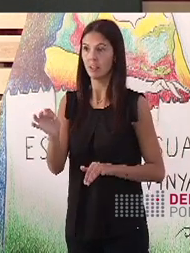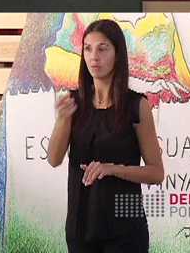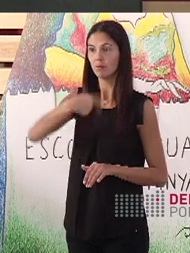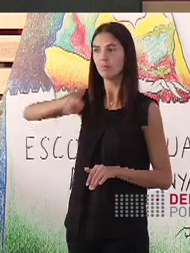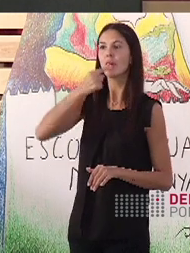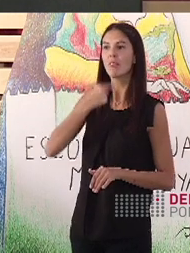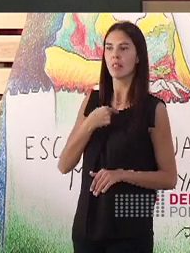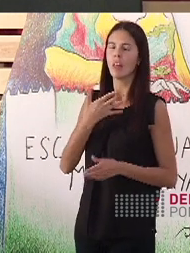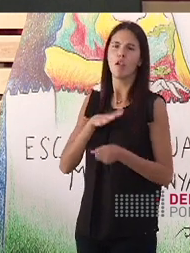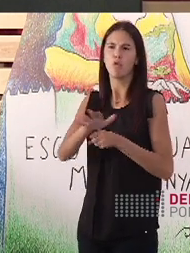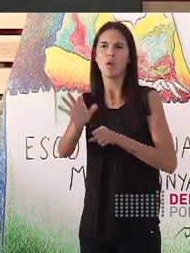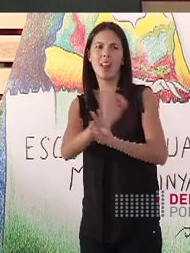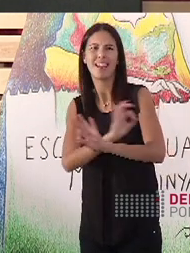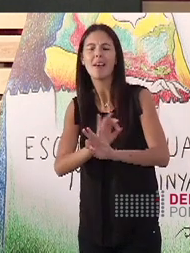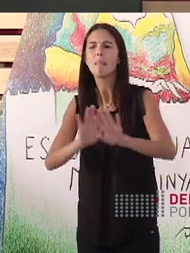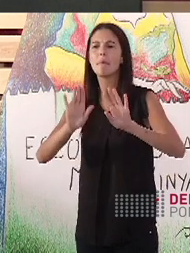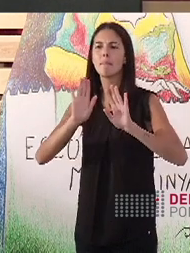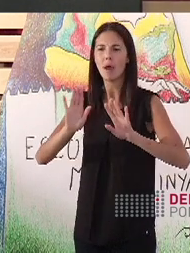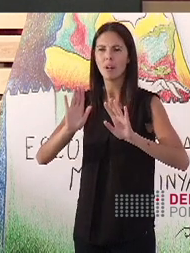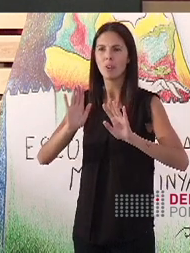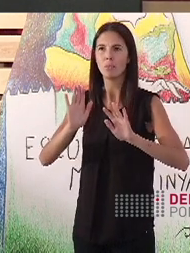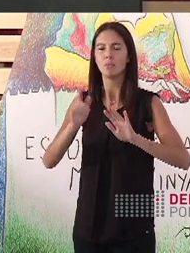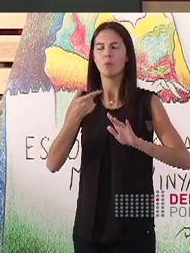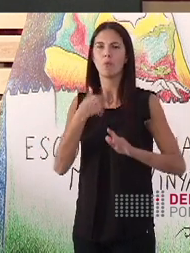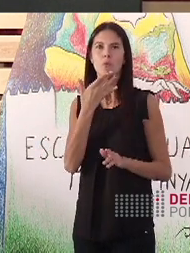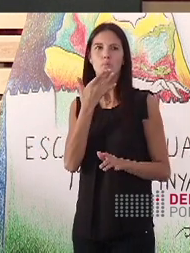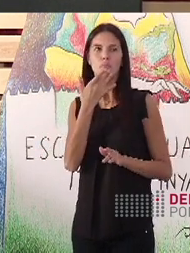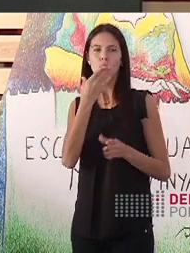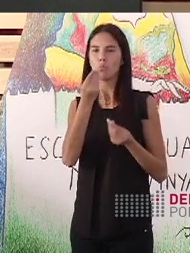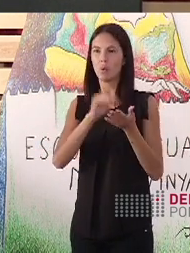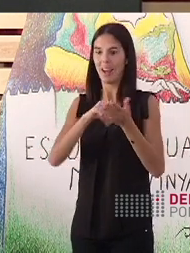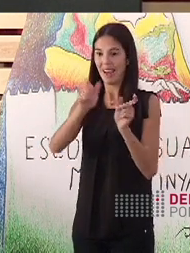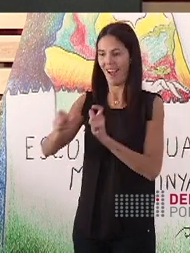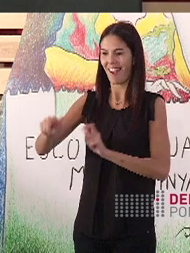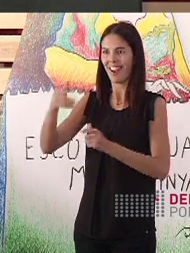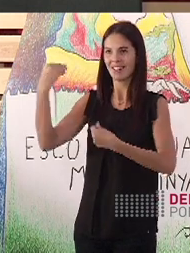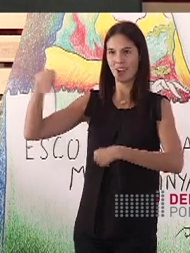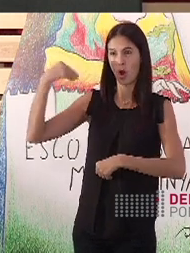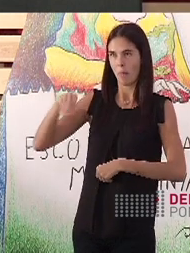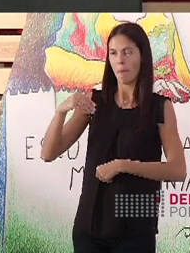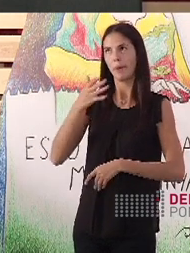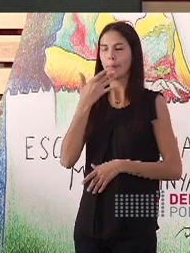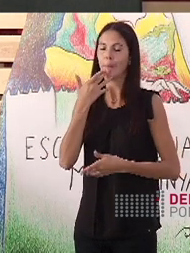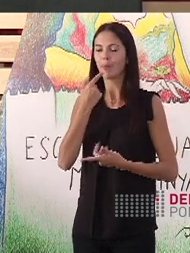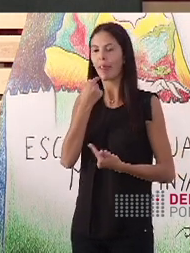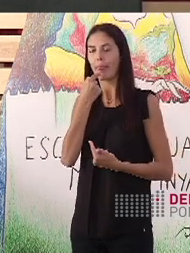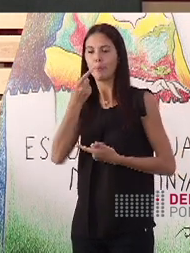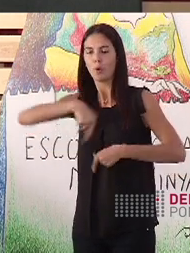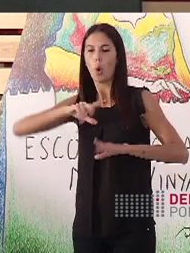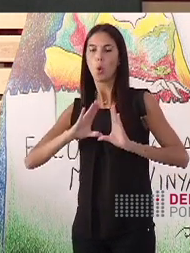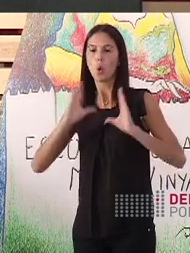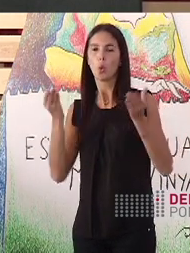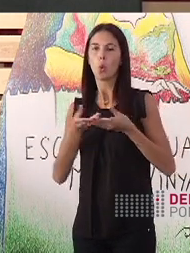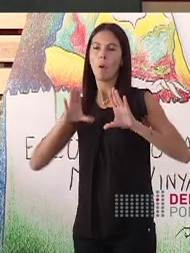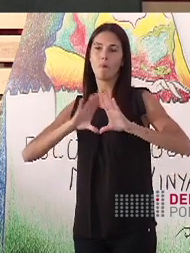dicen que no tiene ninguna influencia y, sin embargo, no hay más que escuchar lo que dice la gente joven, porque al final, cuando lo decimos las feministas, parece que, pues como